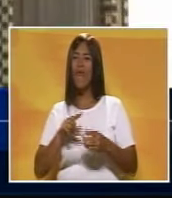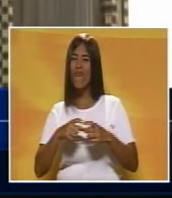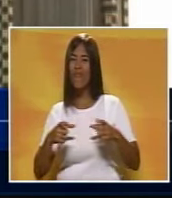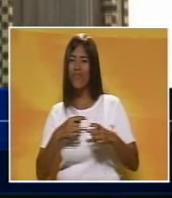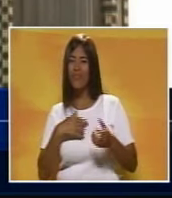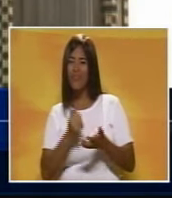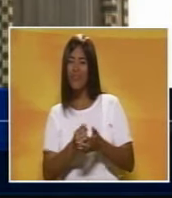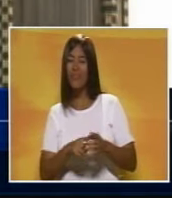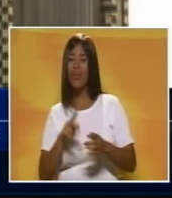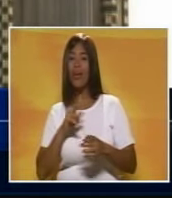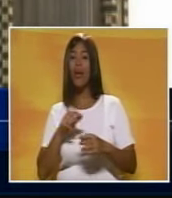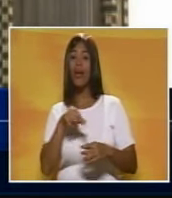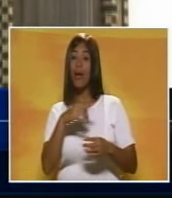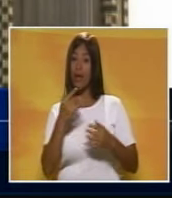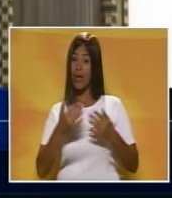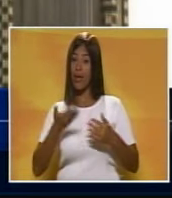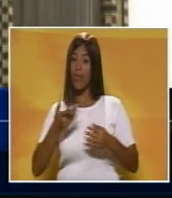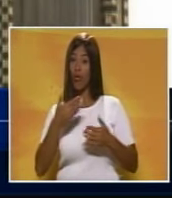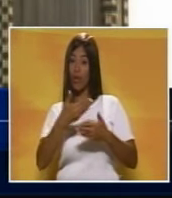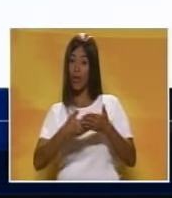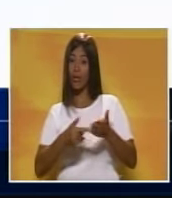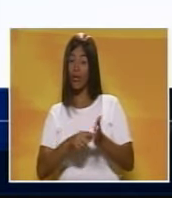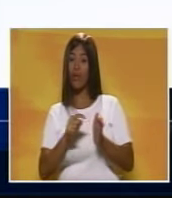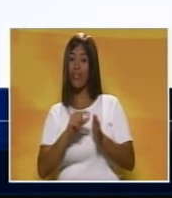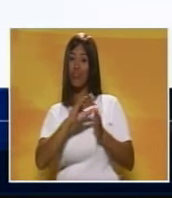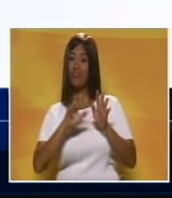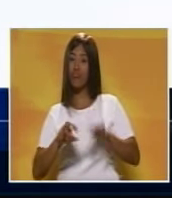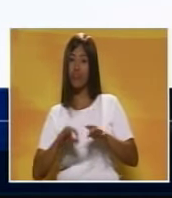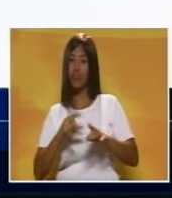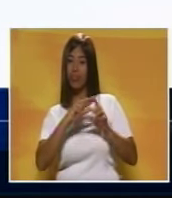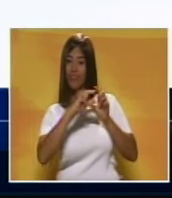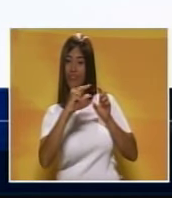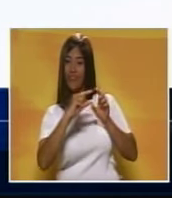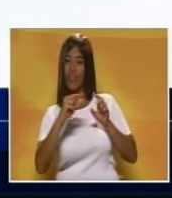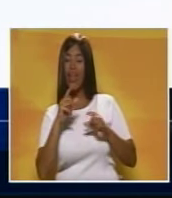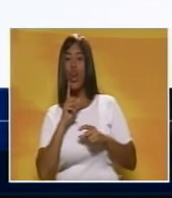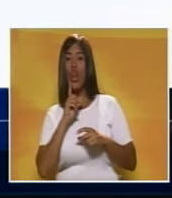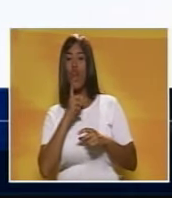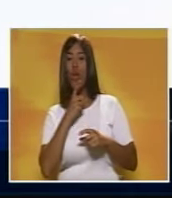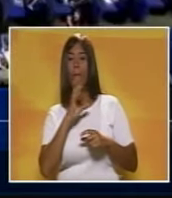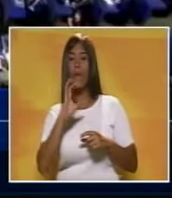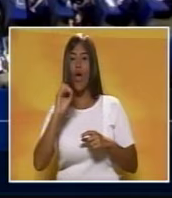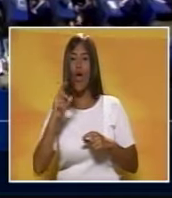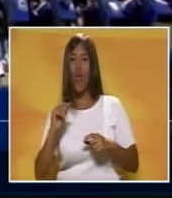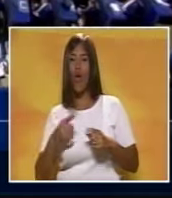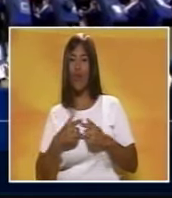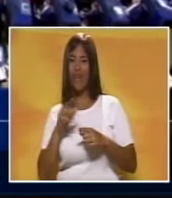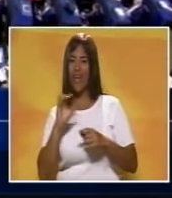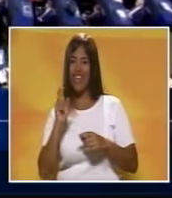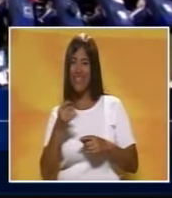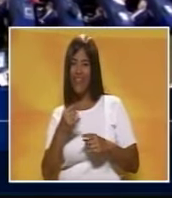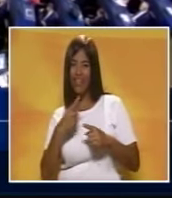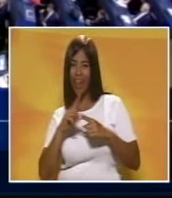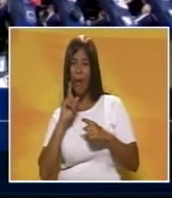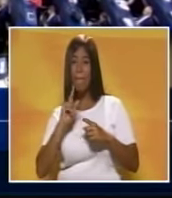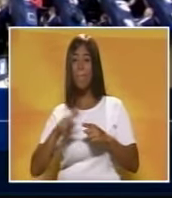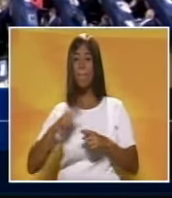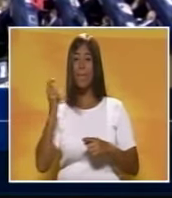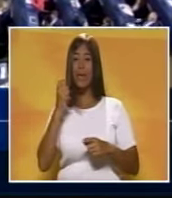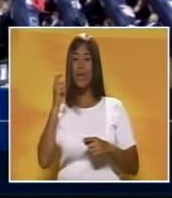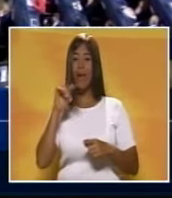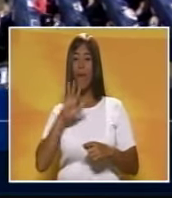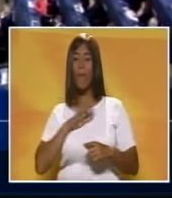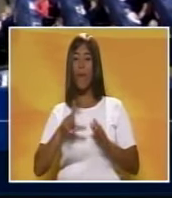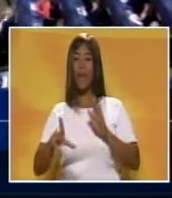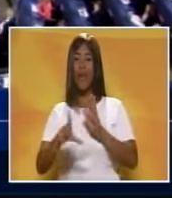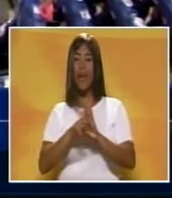Brexit, un documento que incluye un pie de página en el que se llama Colonia a Gibraltar por primera vez en una